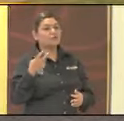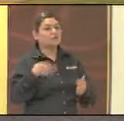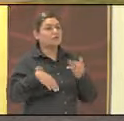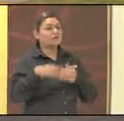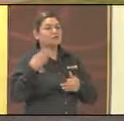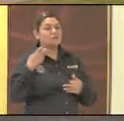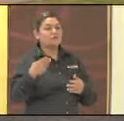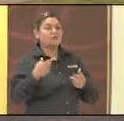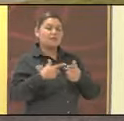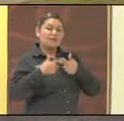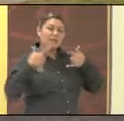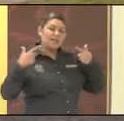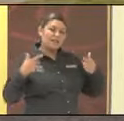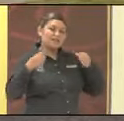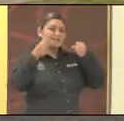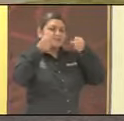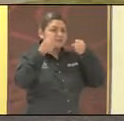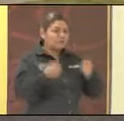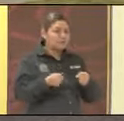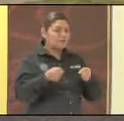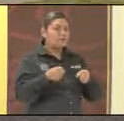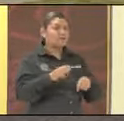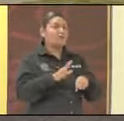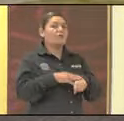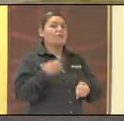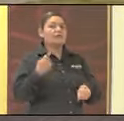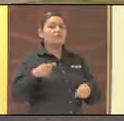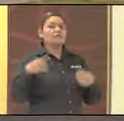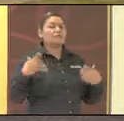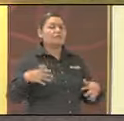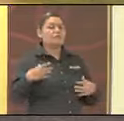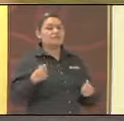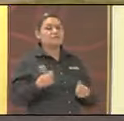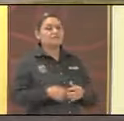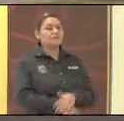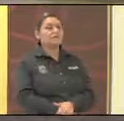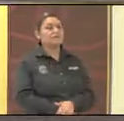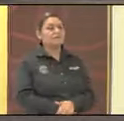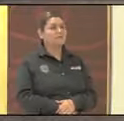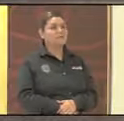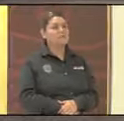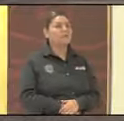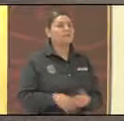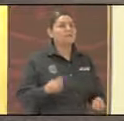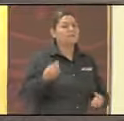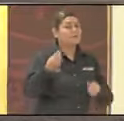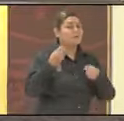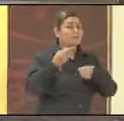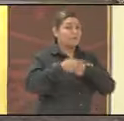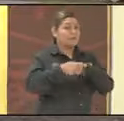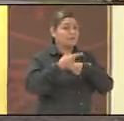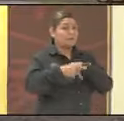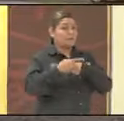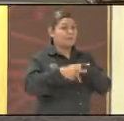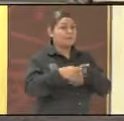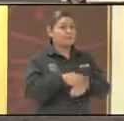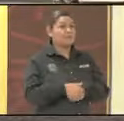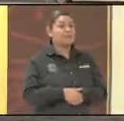a generar una gran seguridad, ¿eh? Porque como está ahorita, no, hombre, no, está muy peligroso.